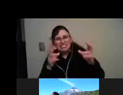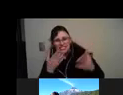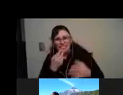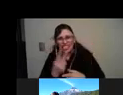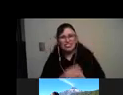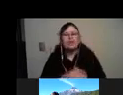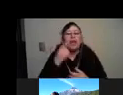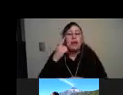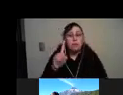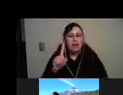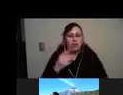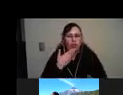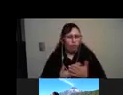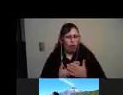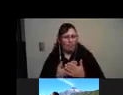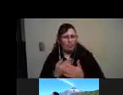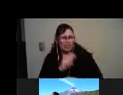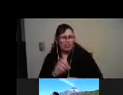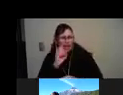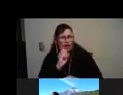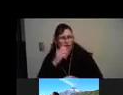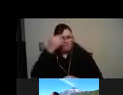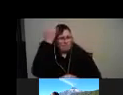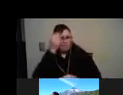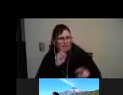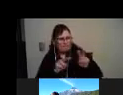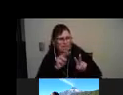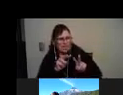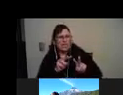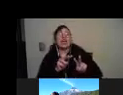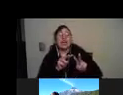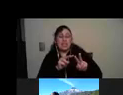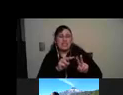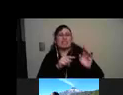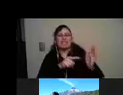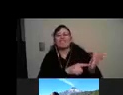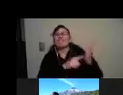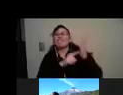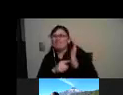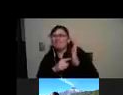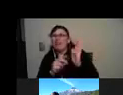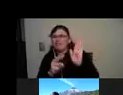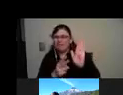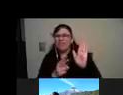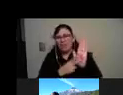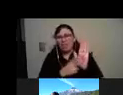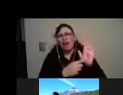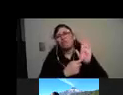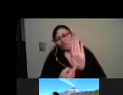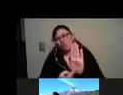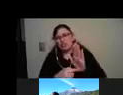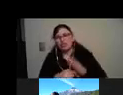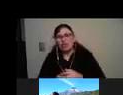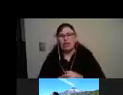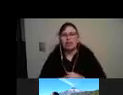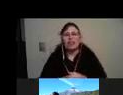ojos clínicos, ¿ya? Refleja y ejemplifica bastante bien o sea, lo que yo por lo menos he visto en la clínica